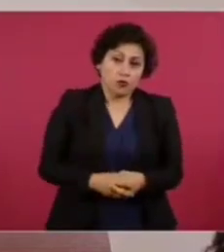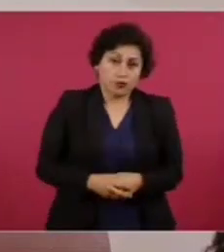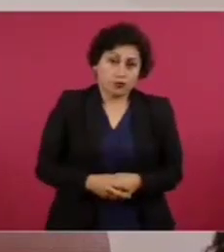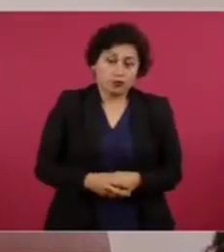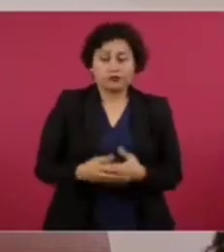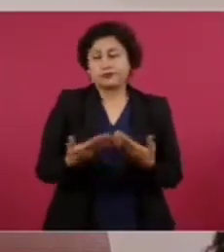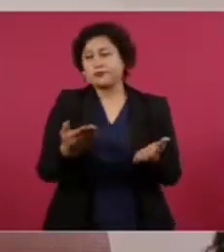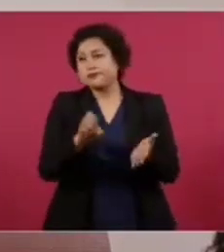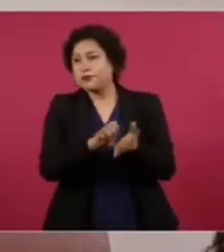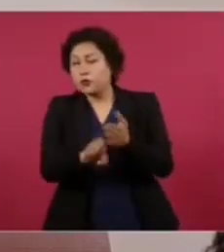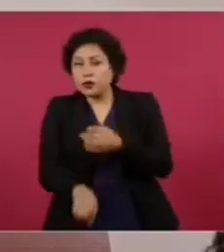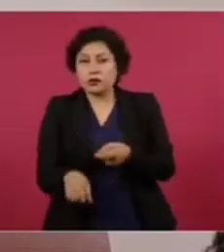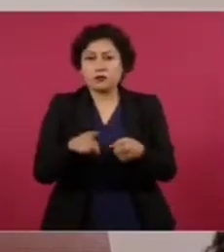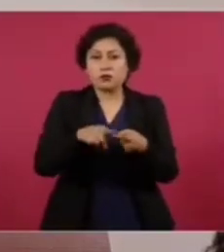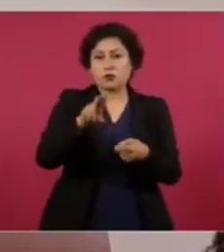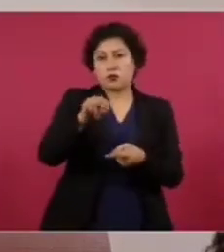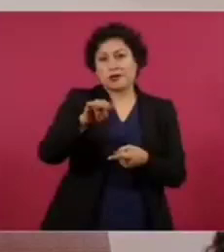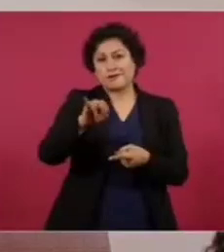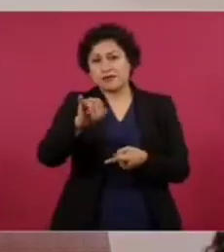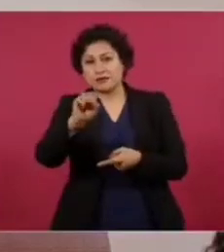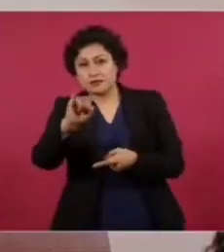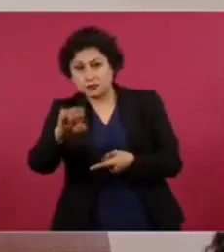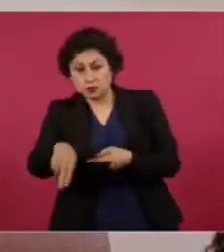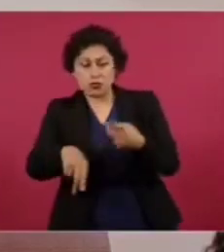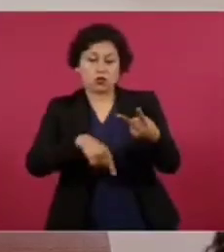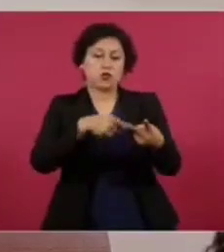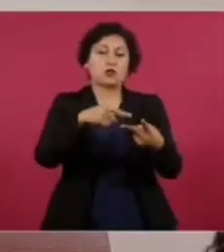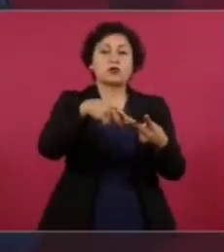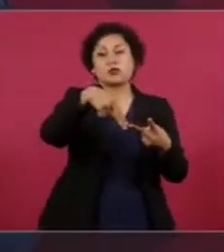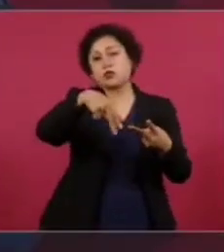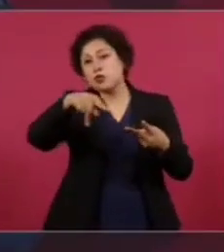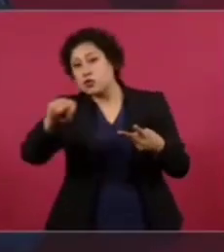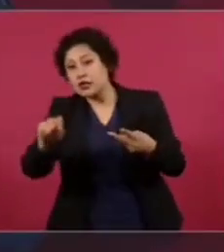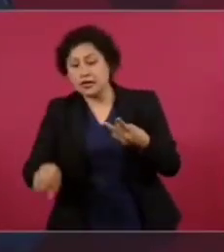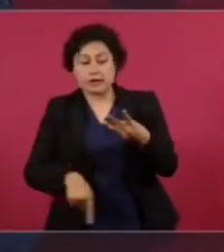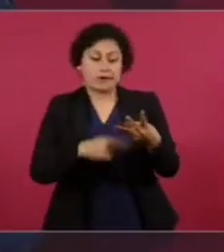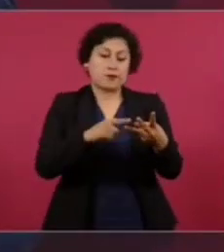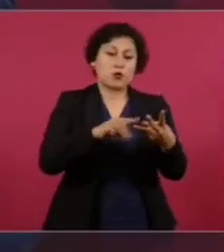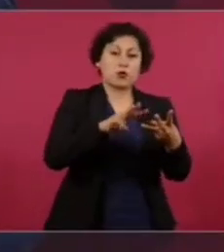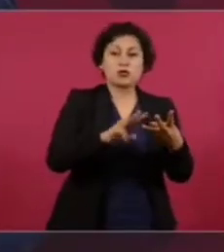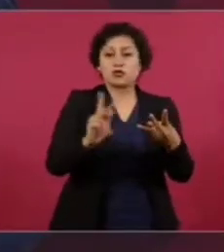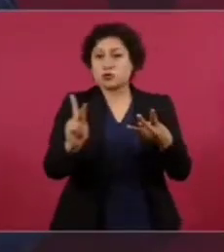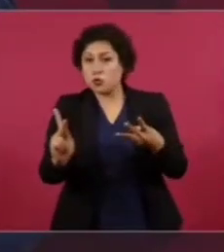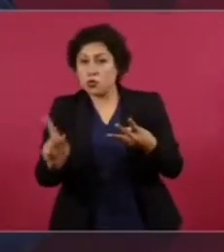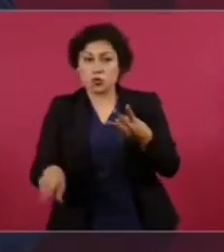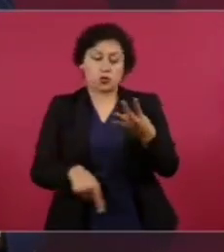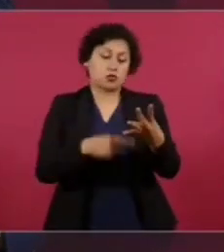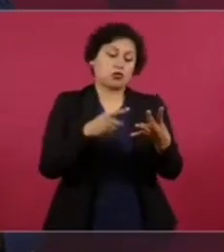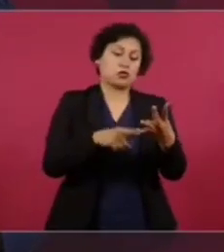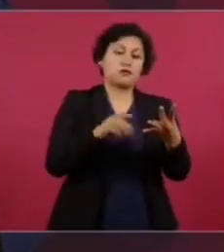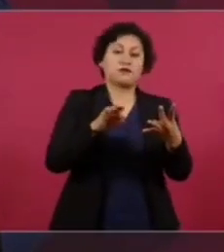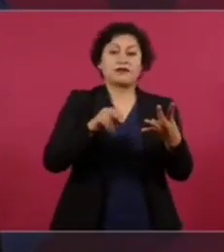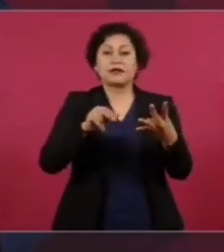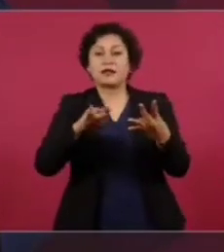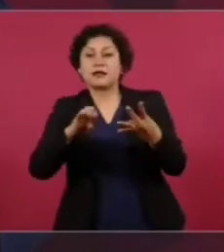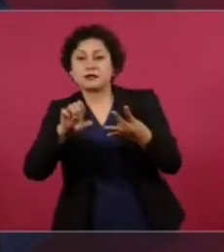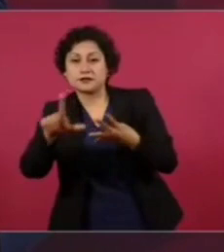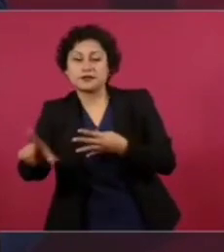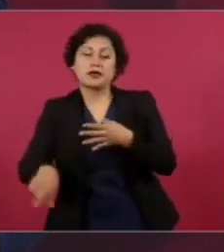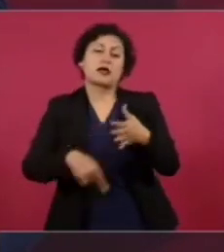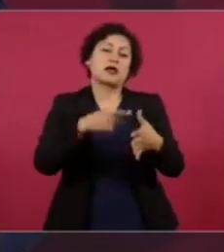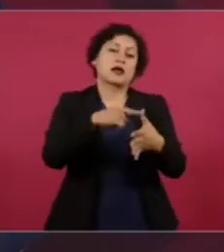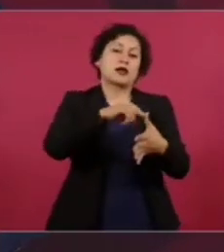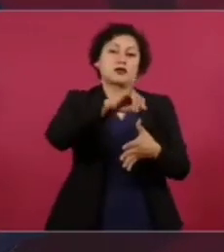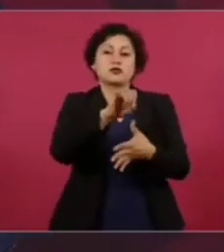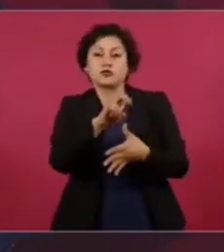Univisión, el New York Times, el Washington Post, Financial Times, Wall Street Journal,